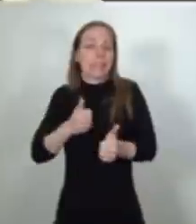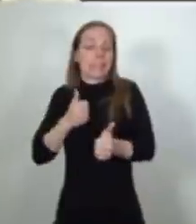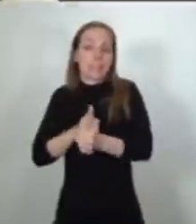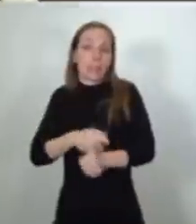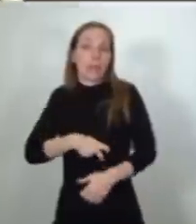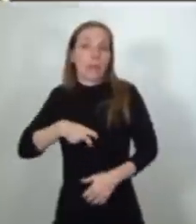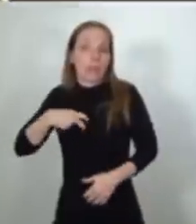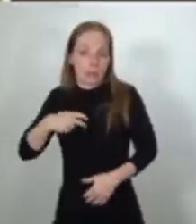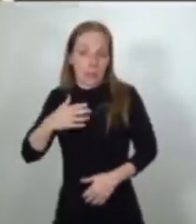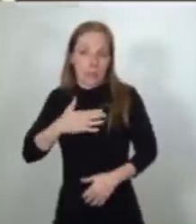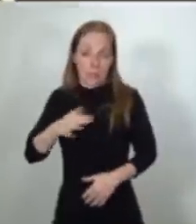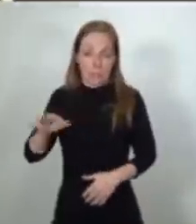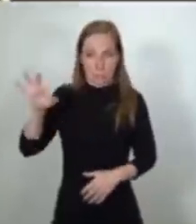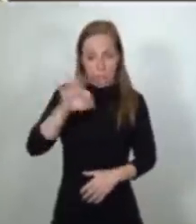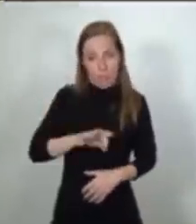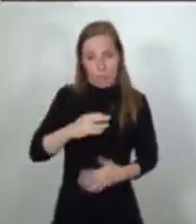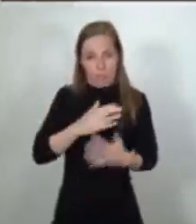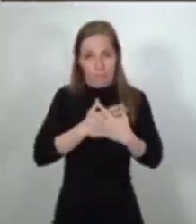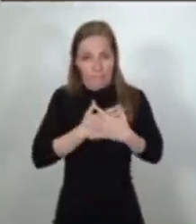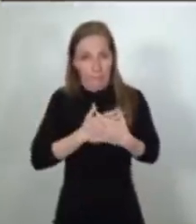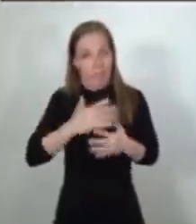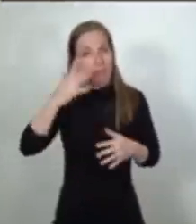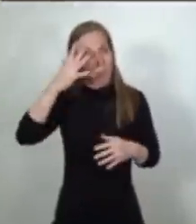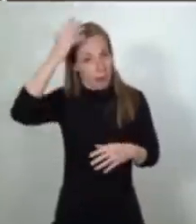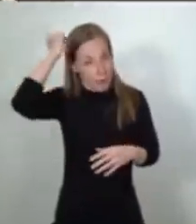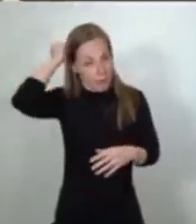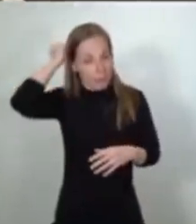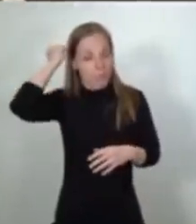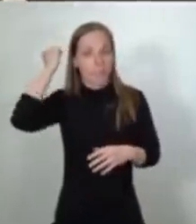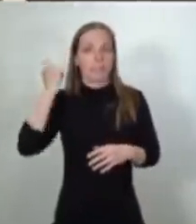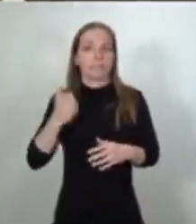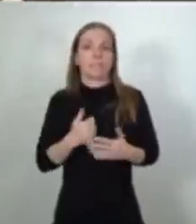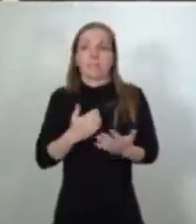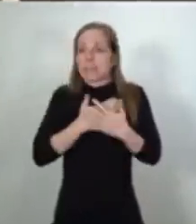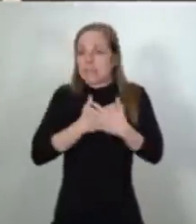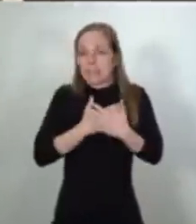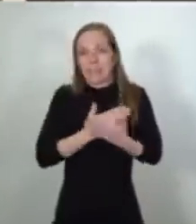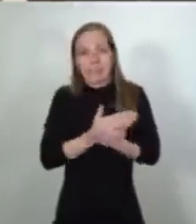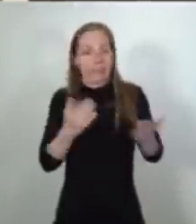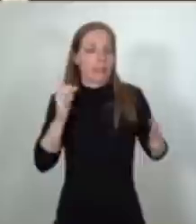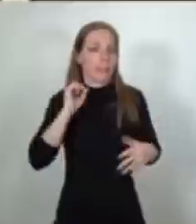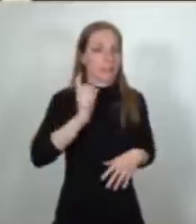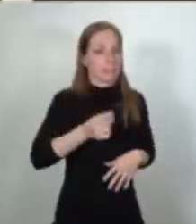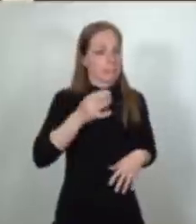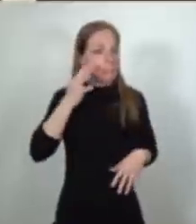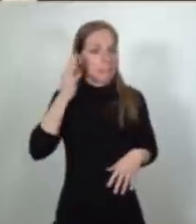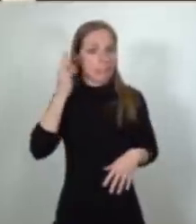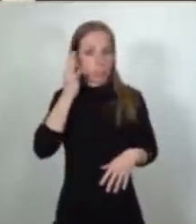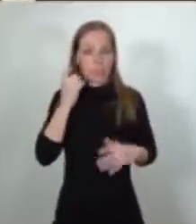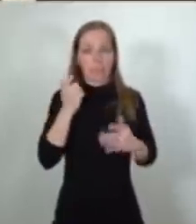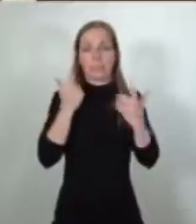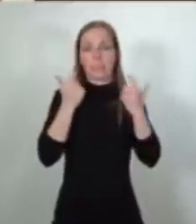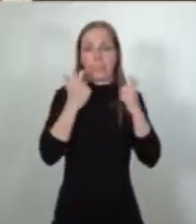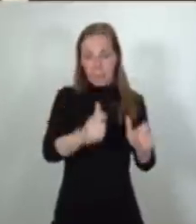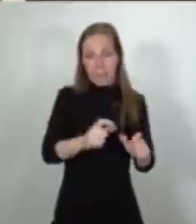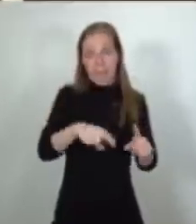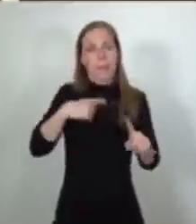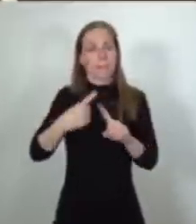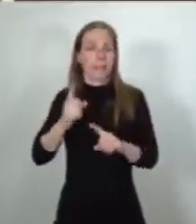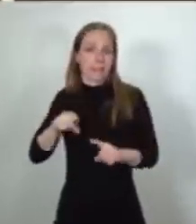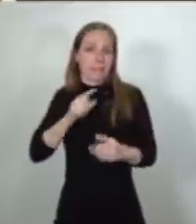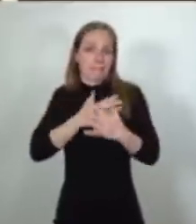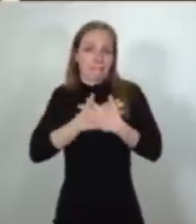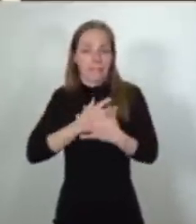de Podemos, querido Pablo Iglesias, queridas directoras de gabinete y queridas